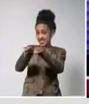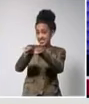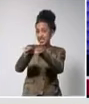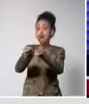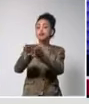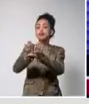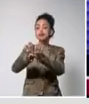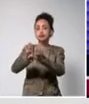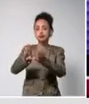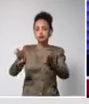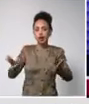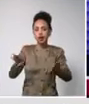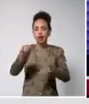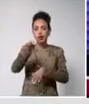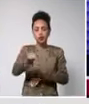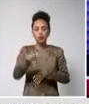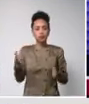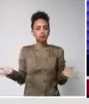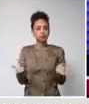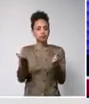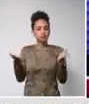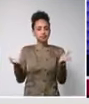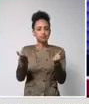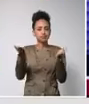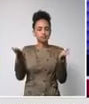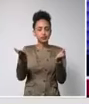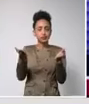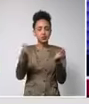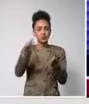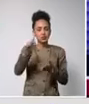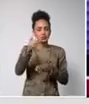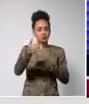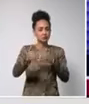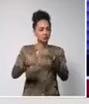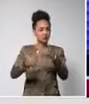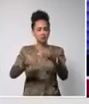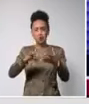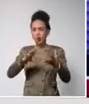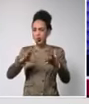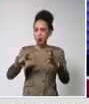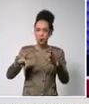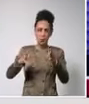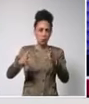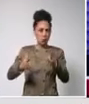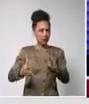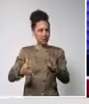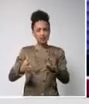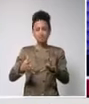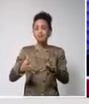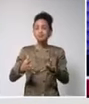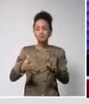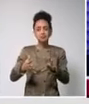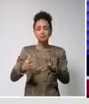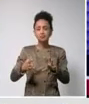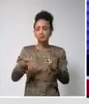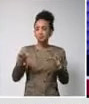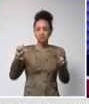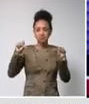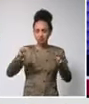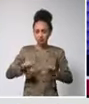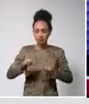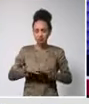tuvo una evolución un tanto complicada, un tanto poco favorable,